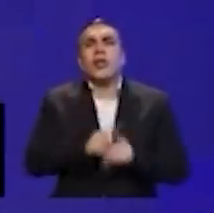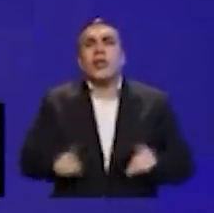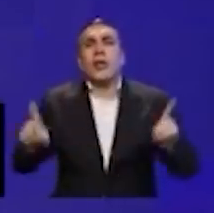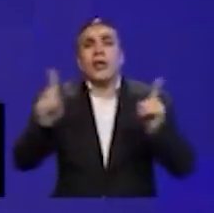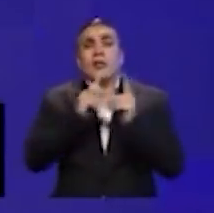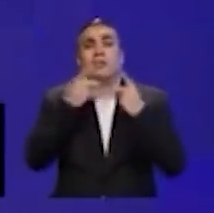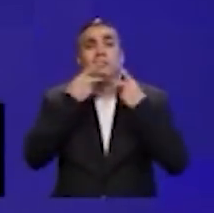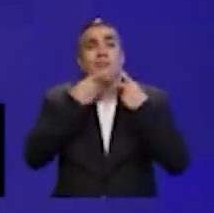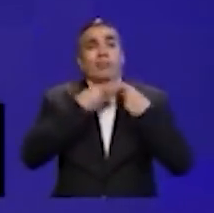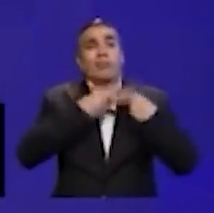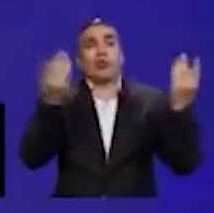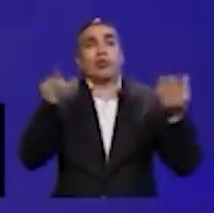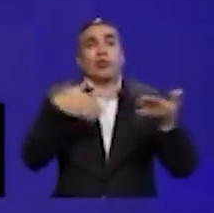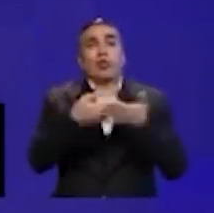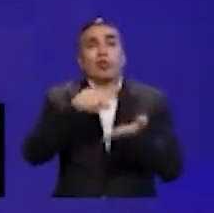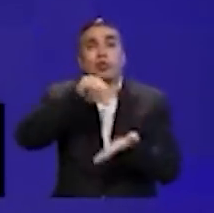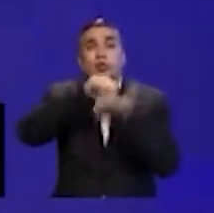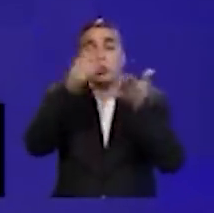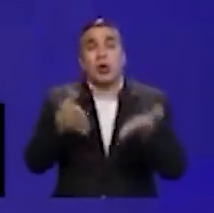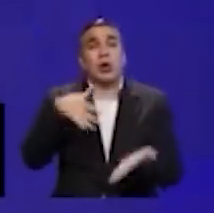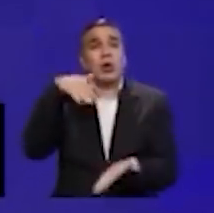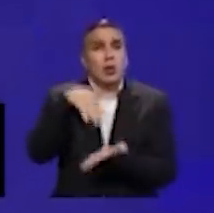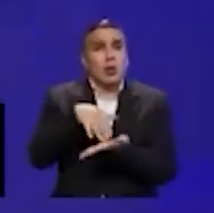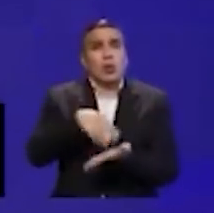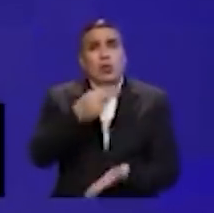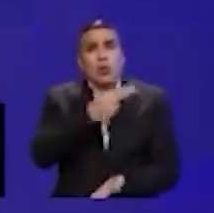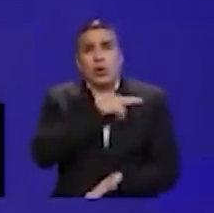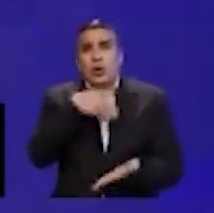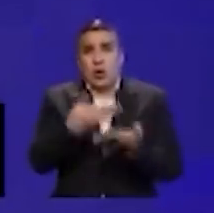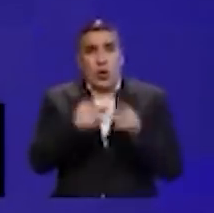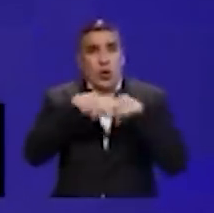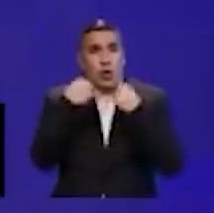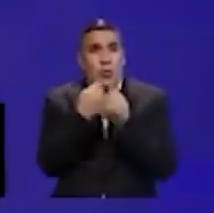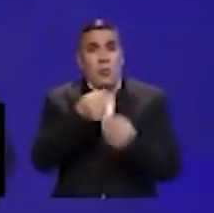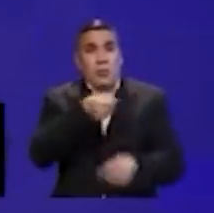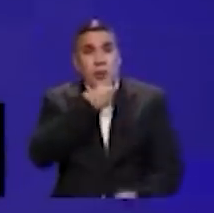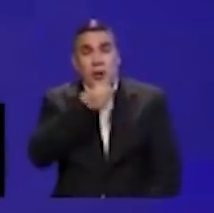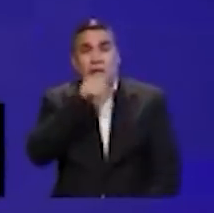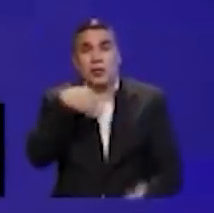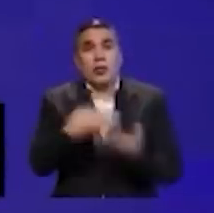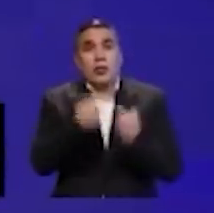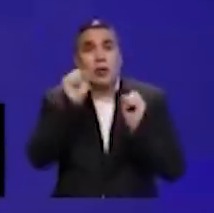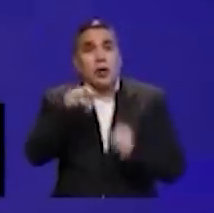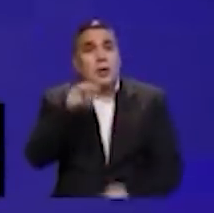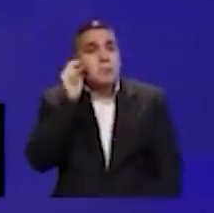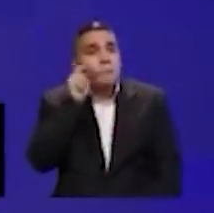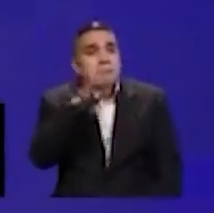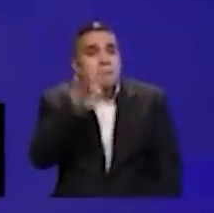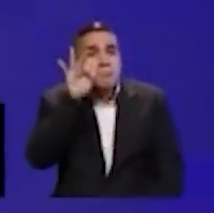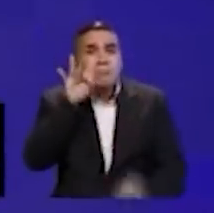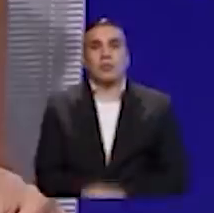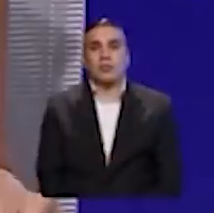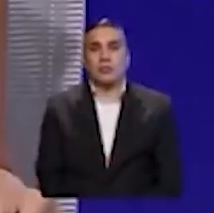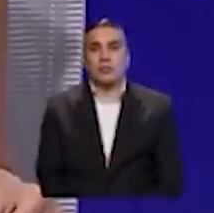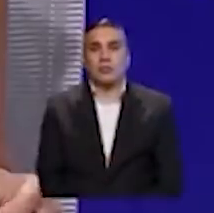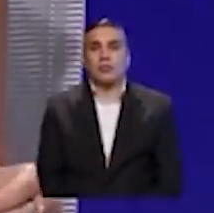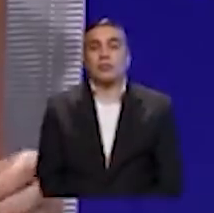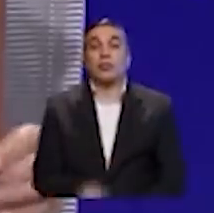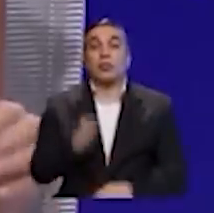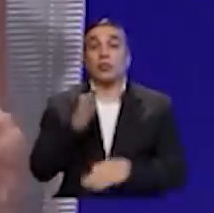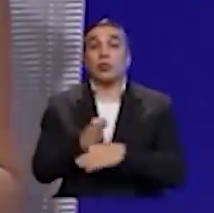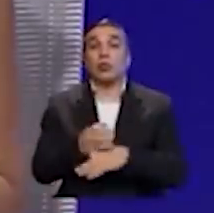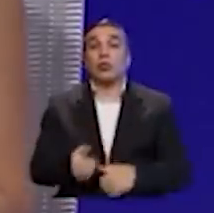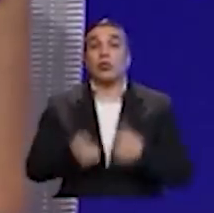voy a bajar el precio, así que tranquilo, ecuatoriano, todo lo que tú quieras te voy a dar. Y como dice un pana mío, ya cuchucha. Cállate, mamá